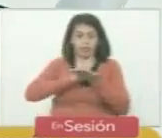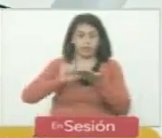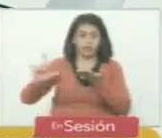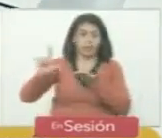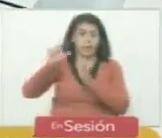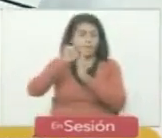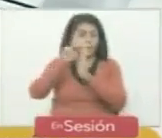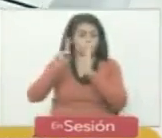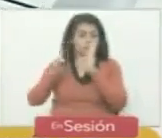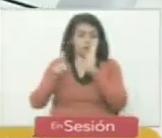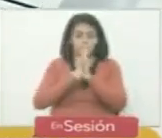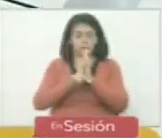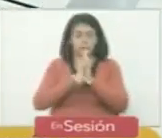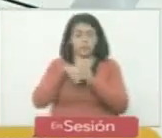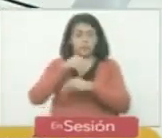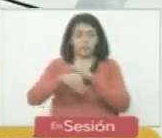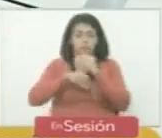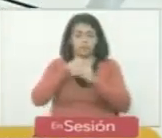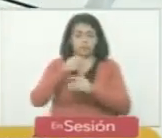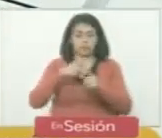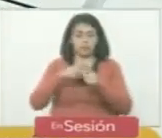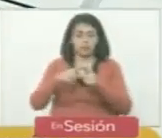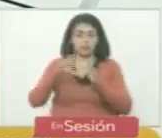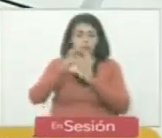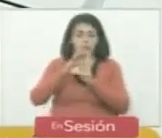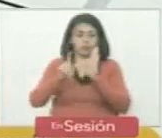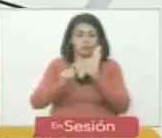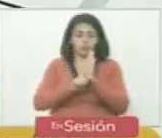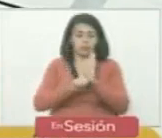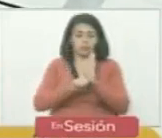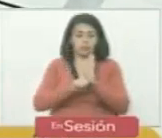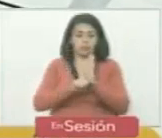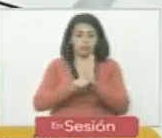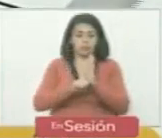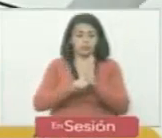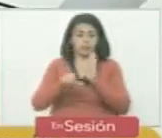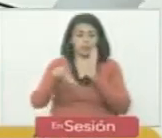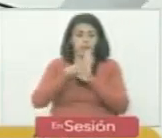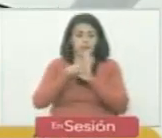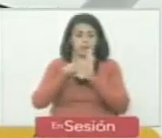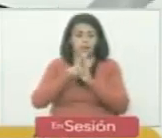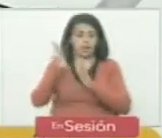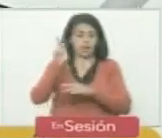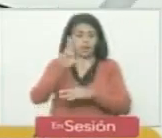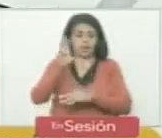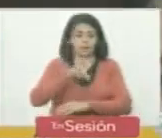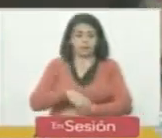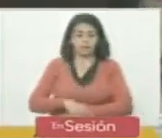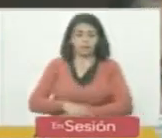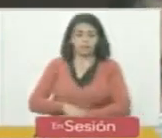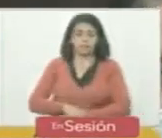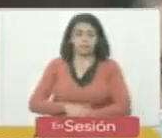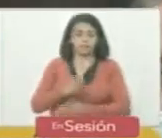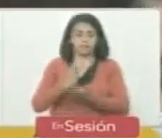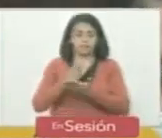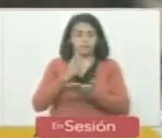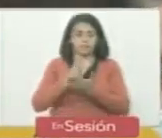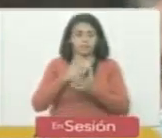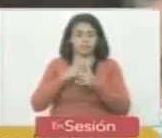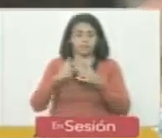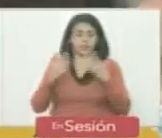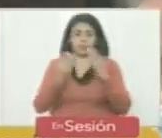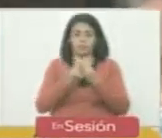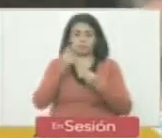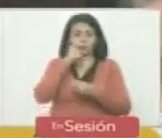los principios consagrados en la Constitución y las leyes de la República, siempre junto a